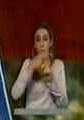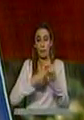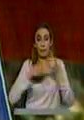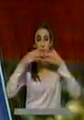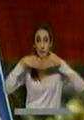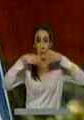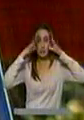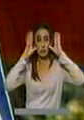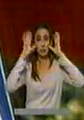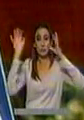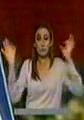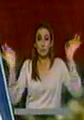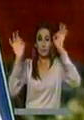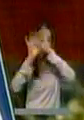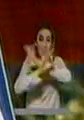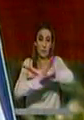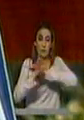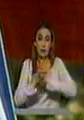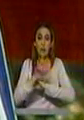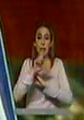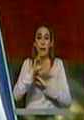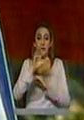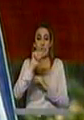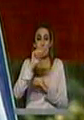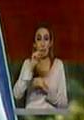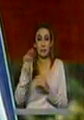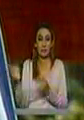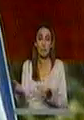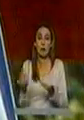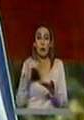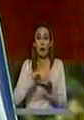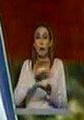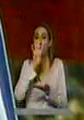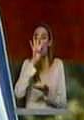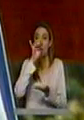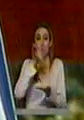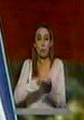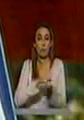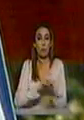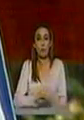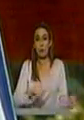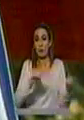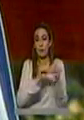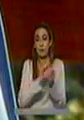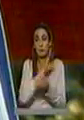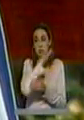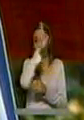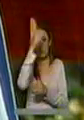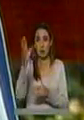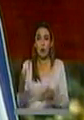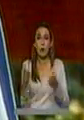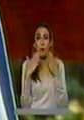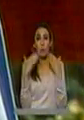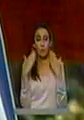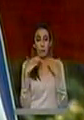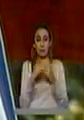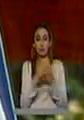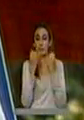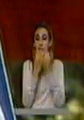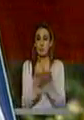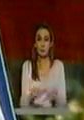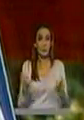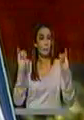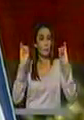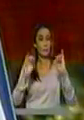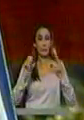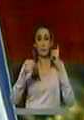diciembre va a reemplazar los vuelos de LATAM y va a tener 4 vuelos a la semana a Guayaquil, Madrid, Guayaquil, directamente independientes de los